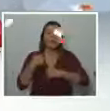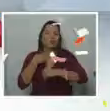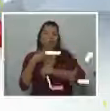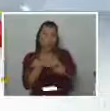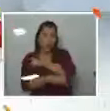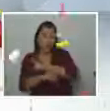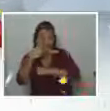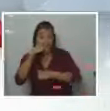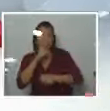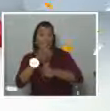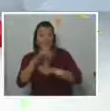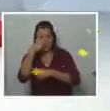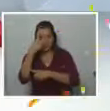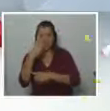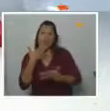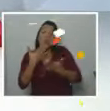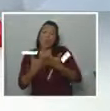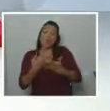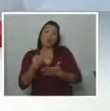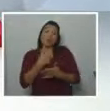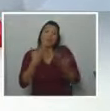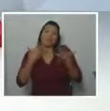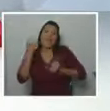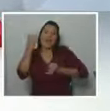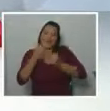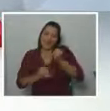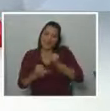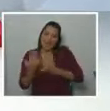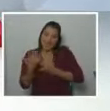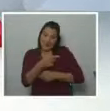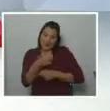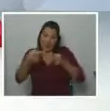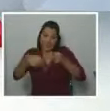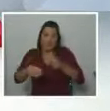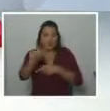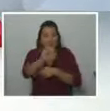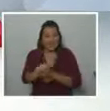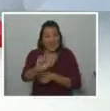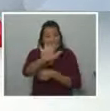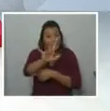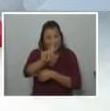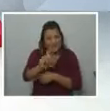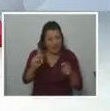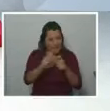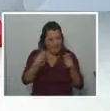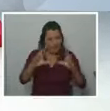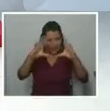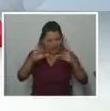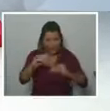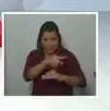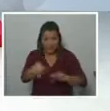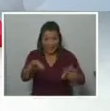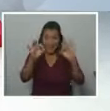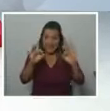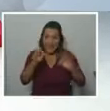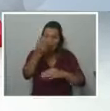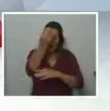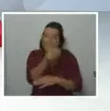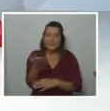decíamos. Y bueno, nosotros nos despedimos, les esperamos el próximo sábado 5:30 en punto de la tarde. Que la pasen muy bien,